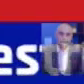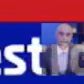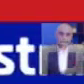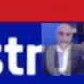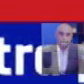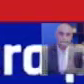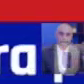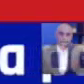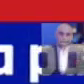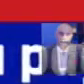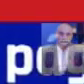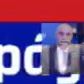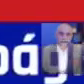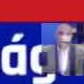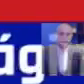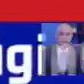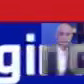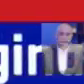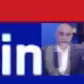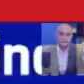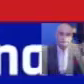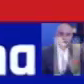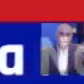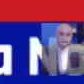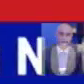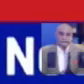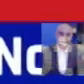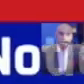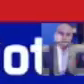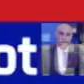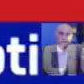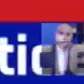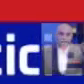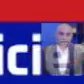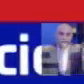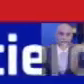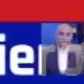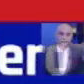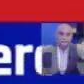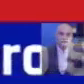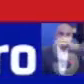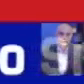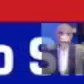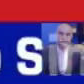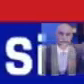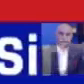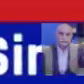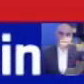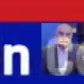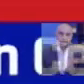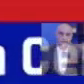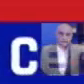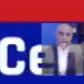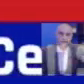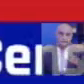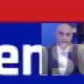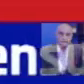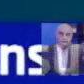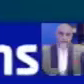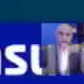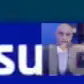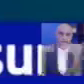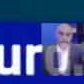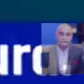crimen organizado, concretamente y para ser precisos, con la organización de los hermanos Amezcua